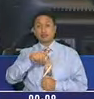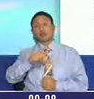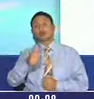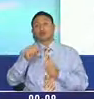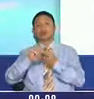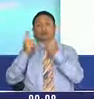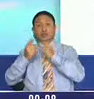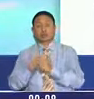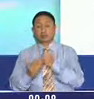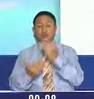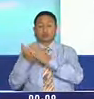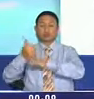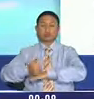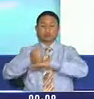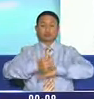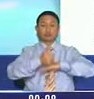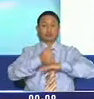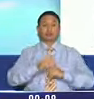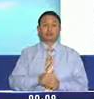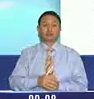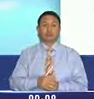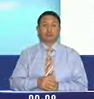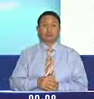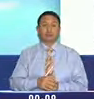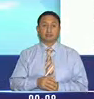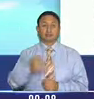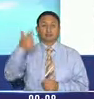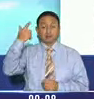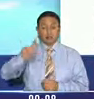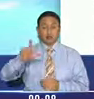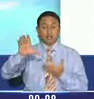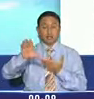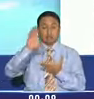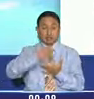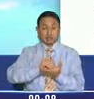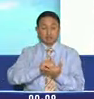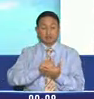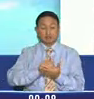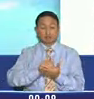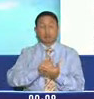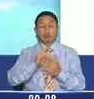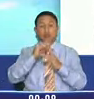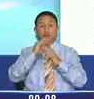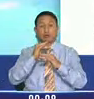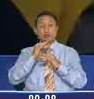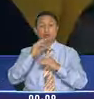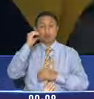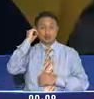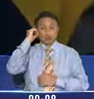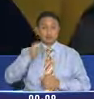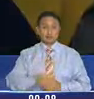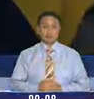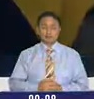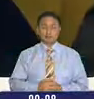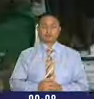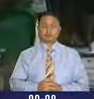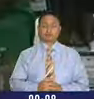además a nuevos gobernadores de las provincias de Loja, Napo, Bolívar y Orellana.